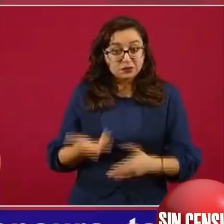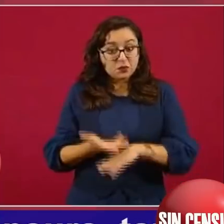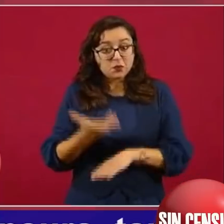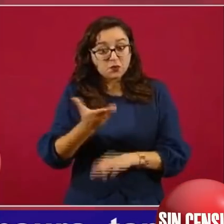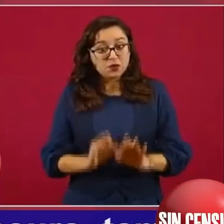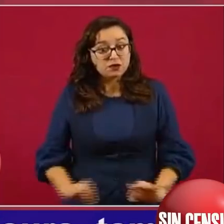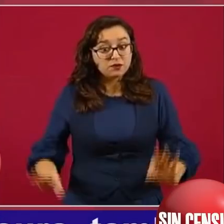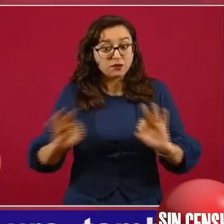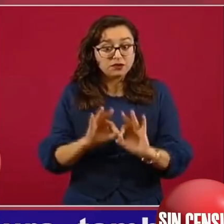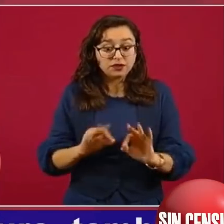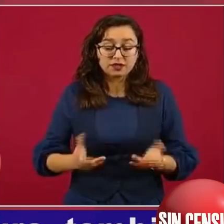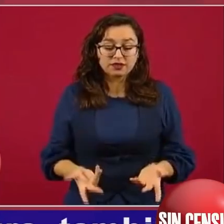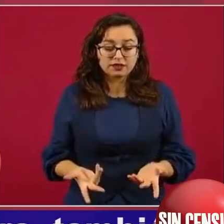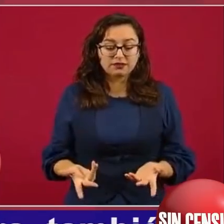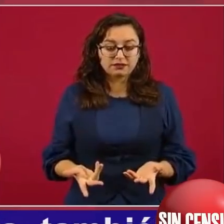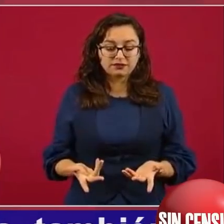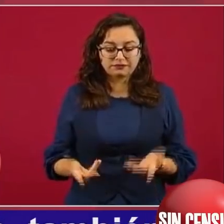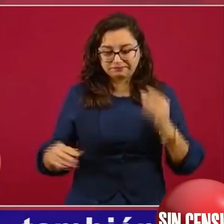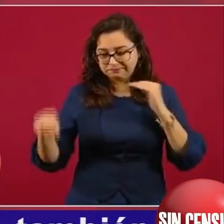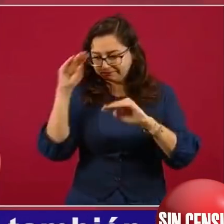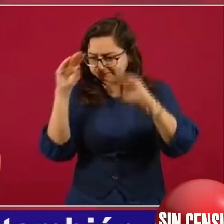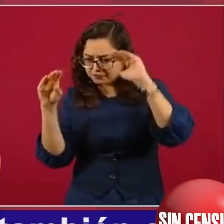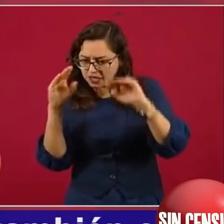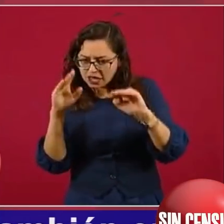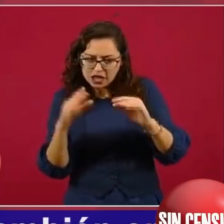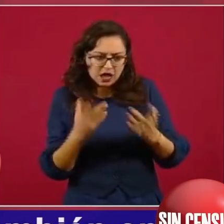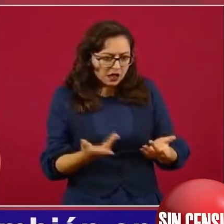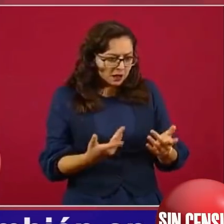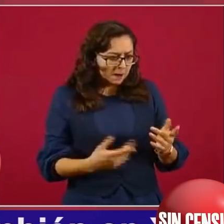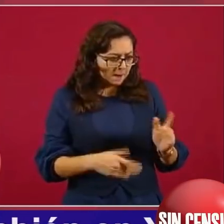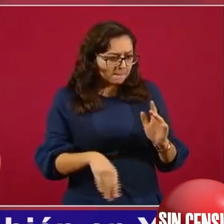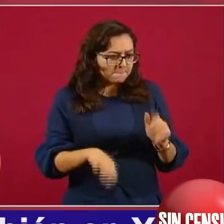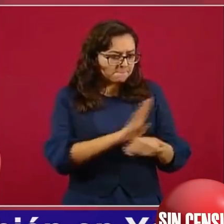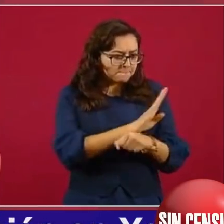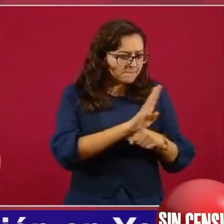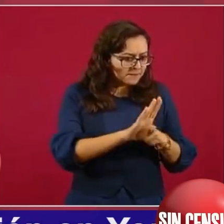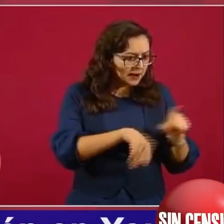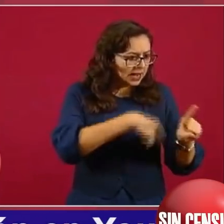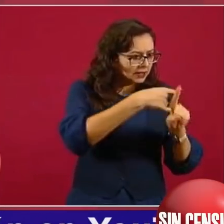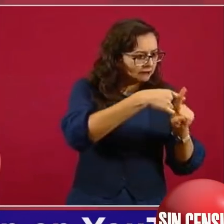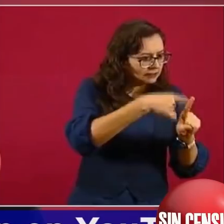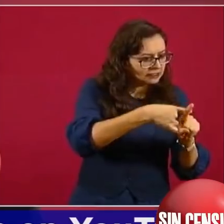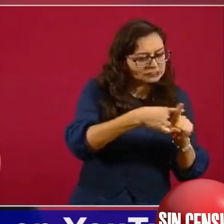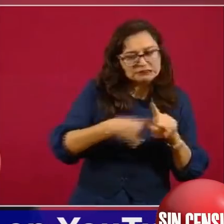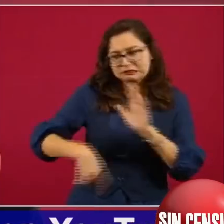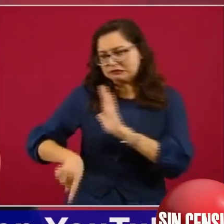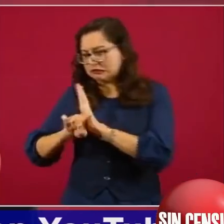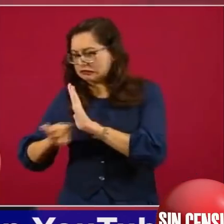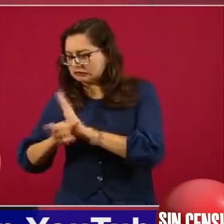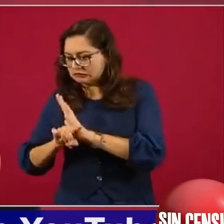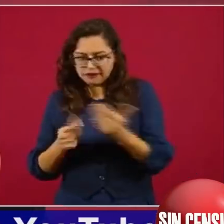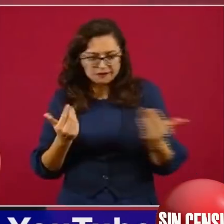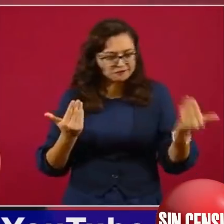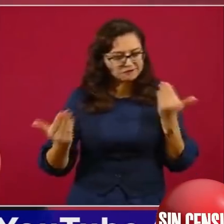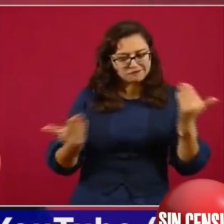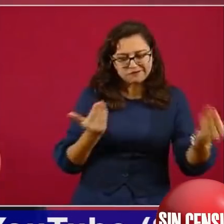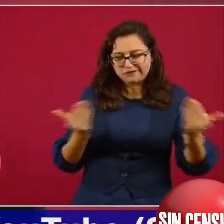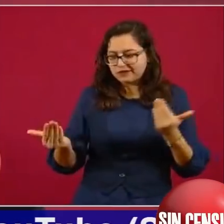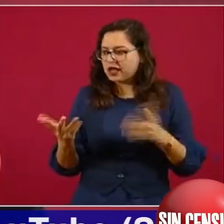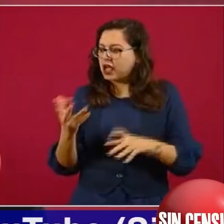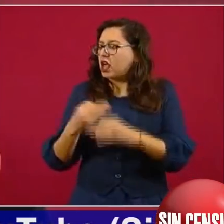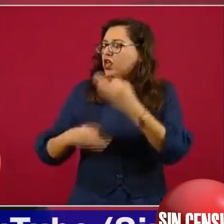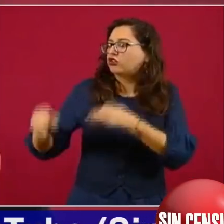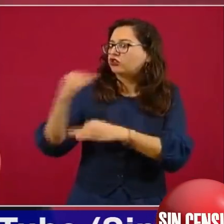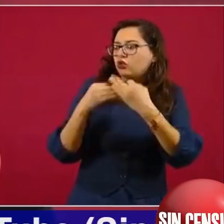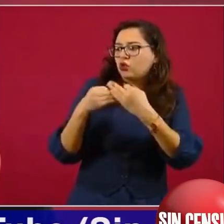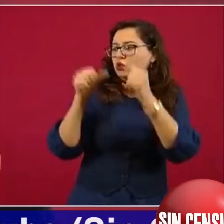que se analicen los pros, los contra, que se escuche a todos y que prevalezca la